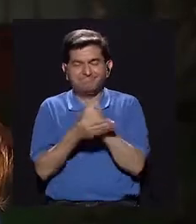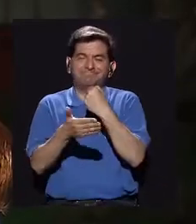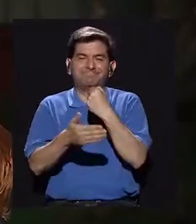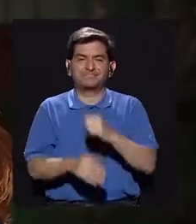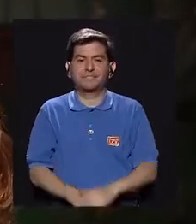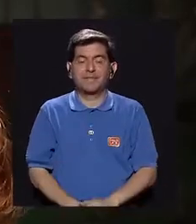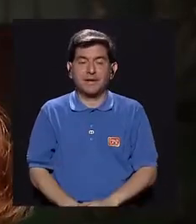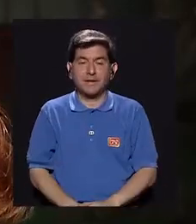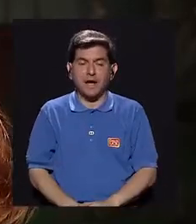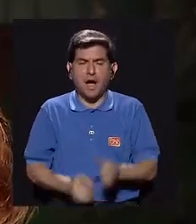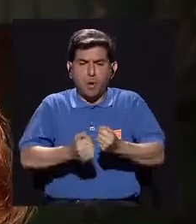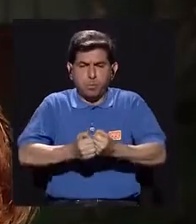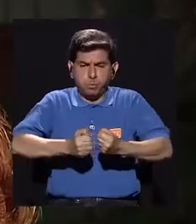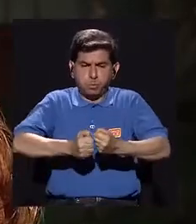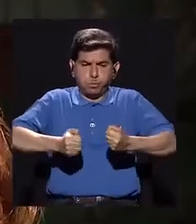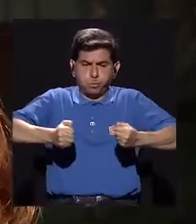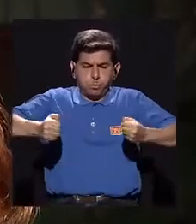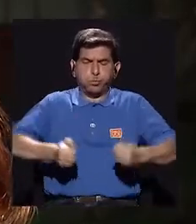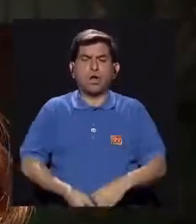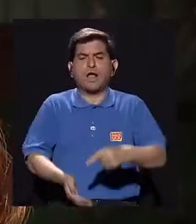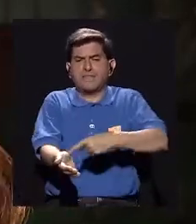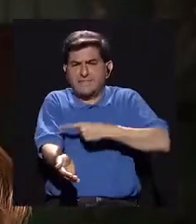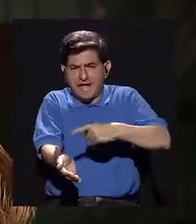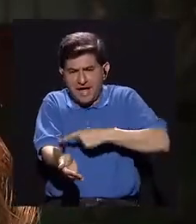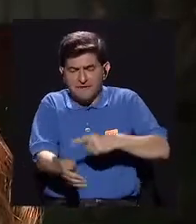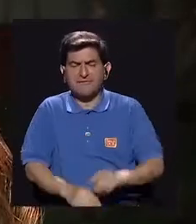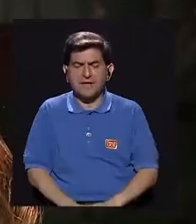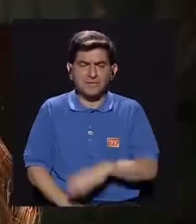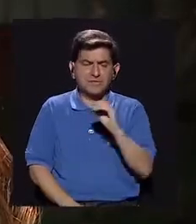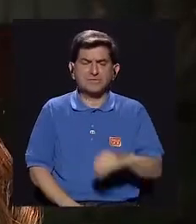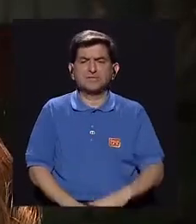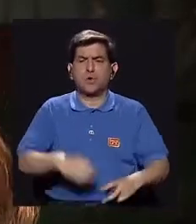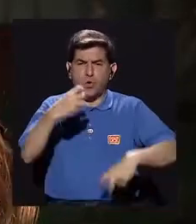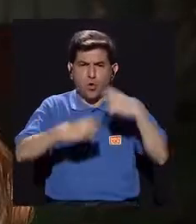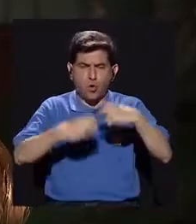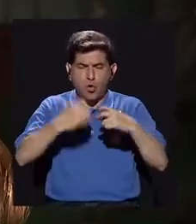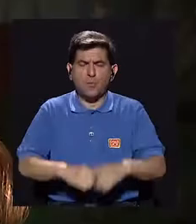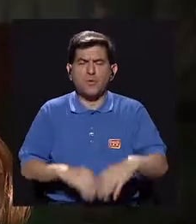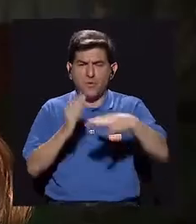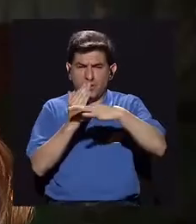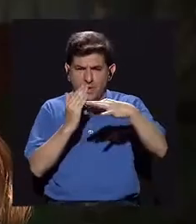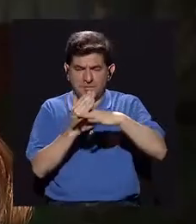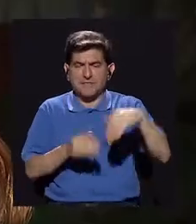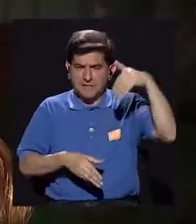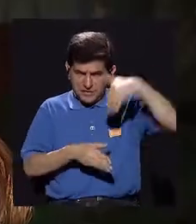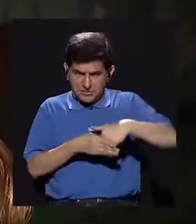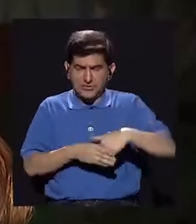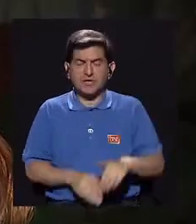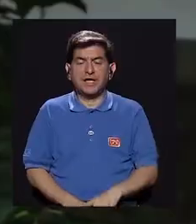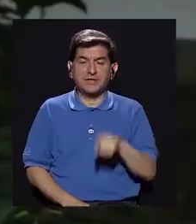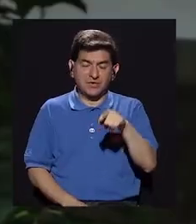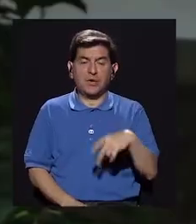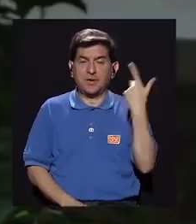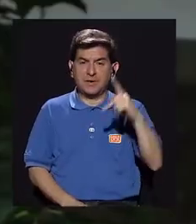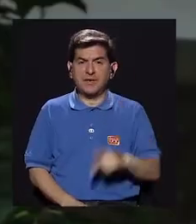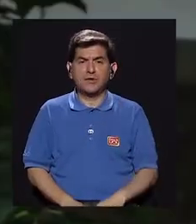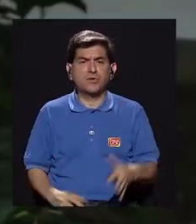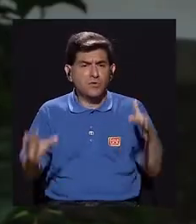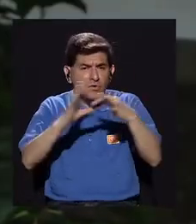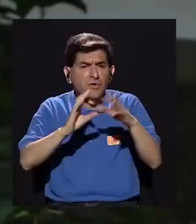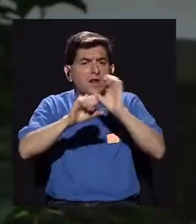desgraciadamente. Entonces, entre más obesidad, entre más diabetes, más dislipidemia, más riesgo tenemos. O sea, tiene que ver con